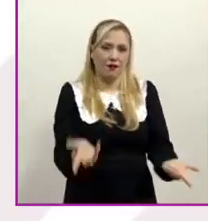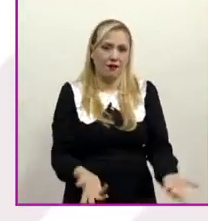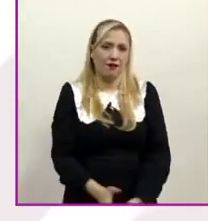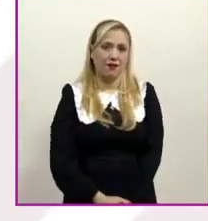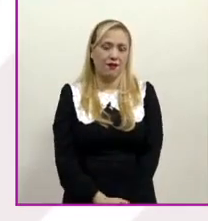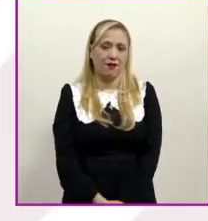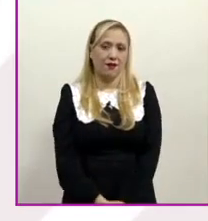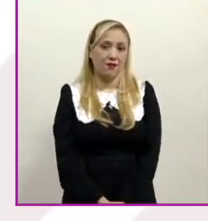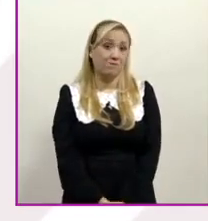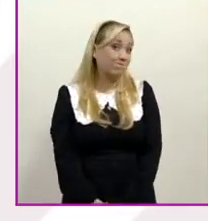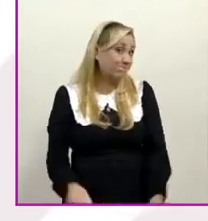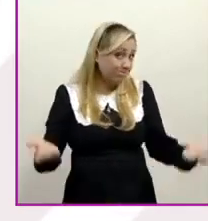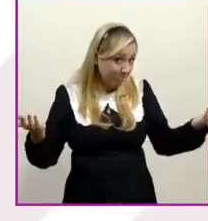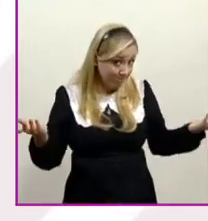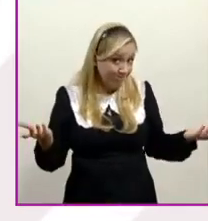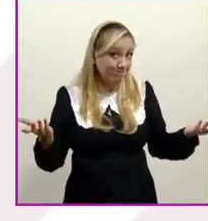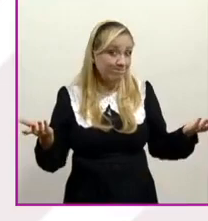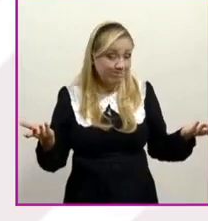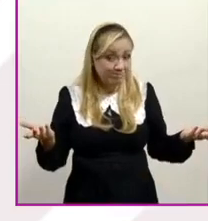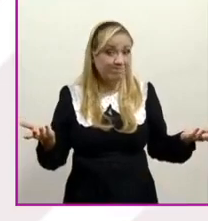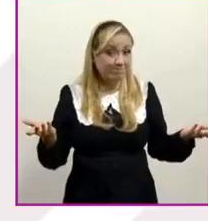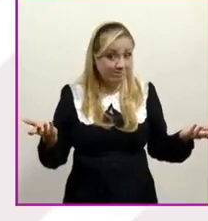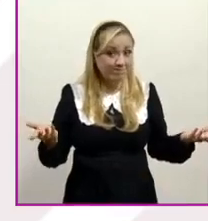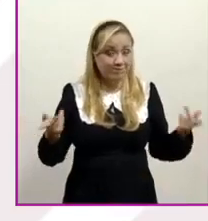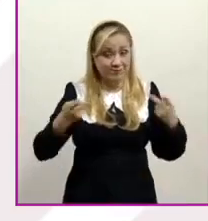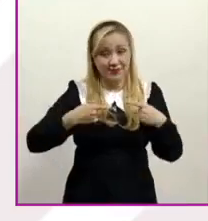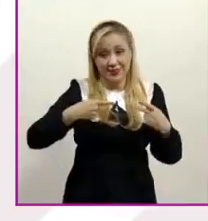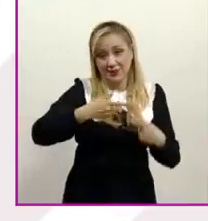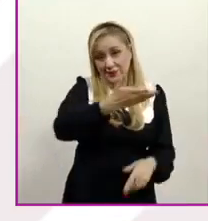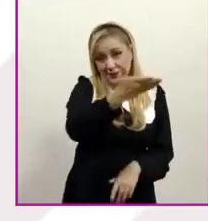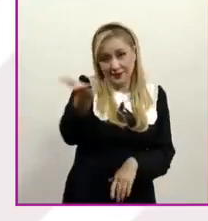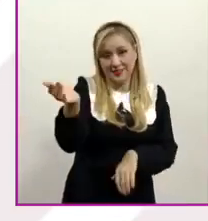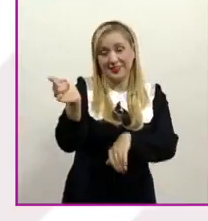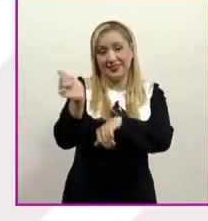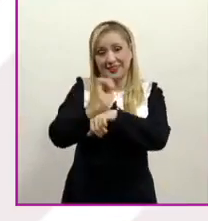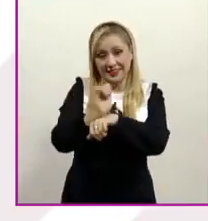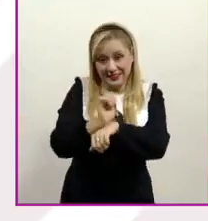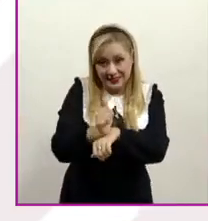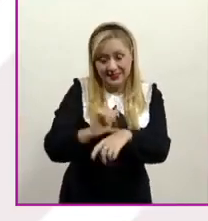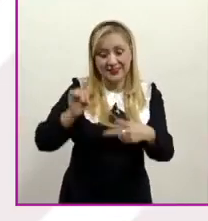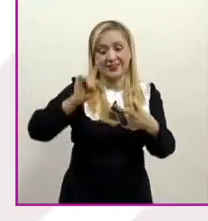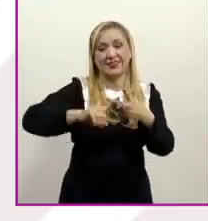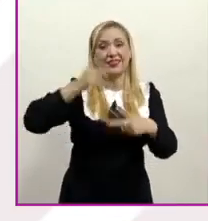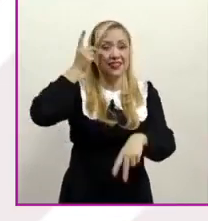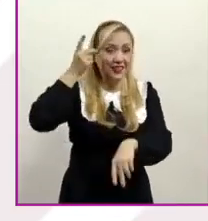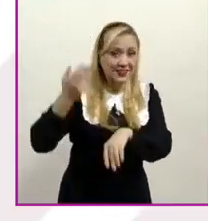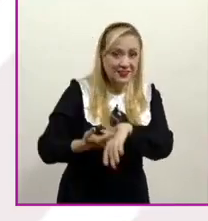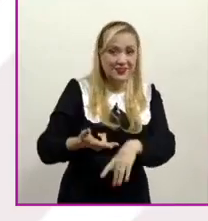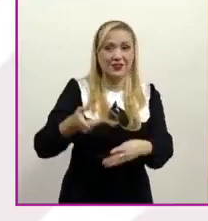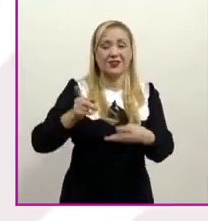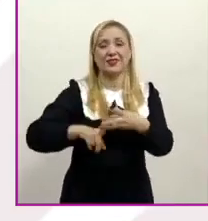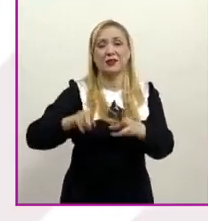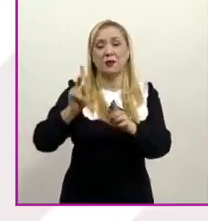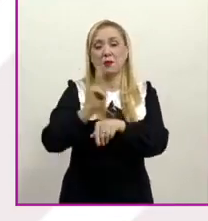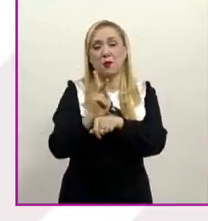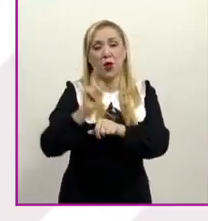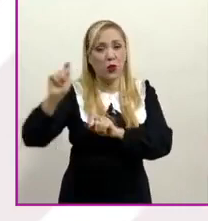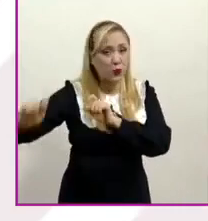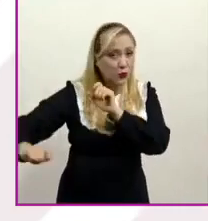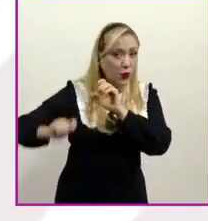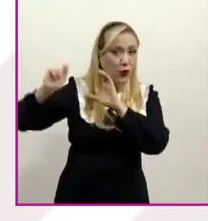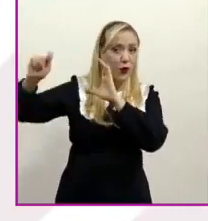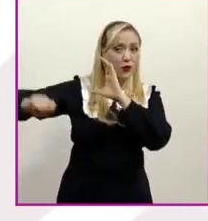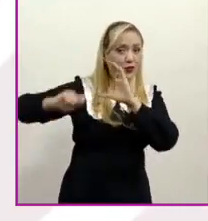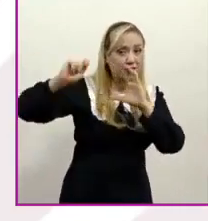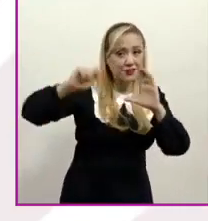Pues aquí tienen personas de la industria algunas ideas que vienen, por supuesto, desde esta organización,